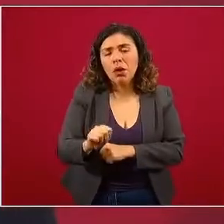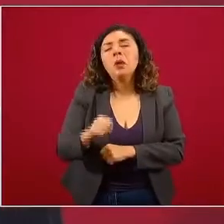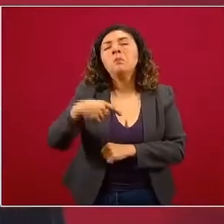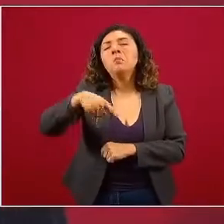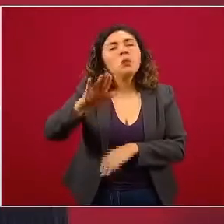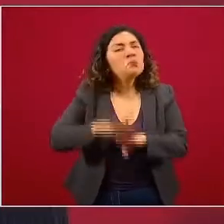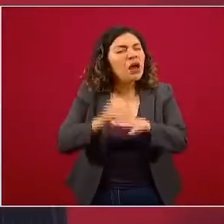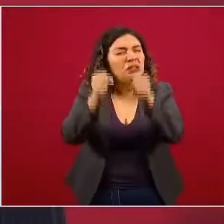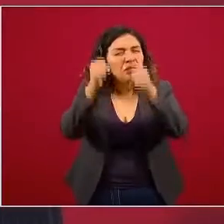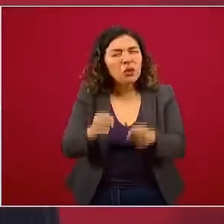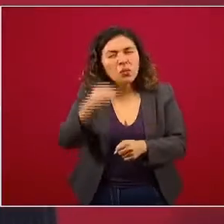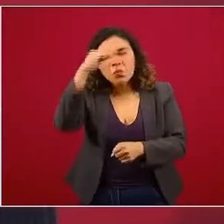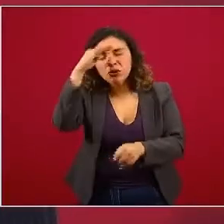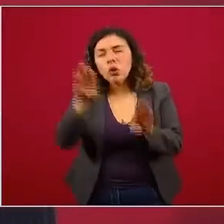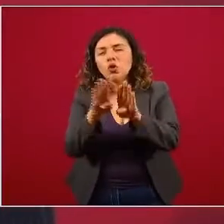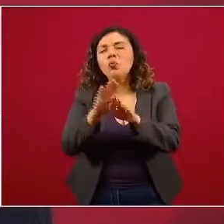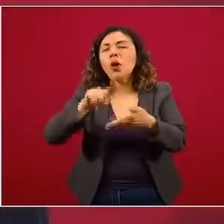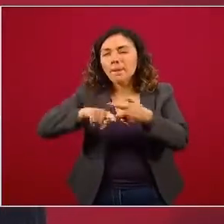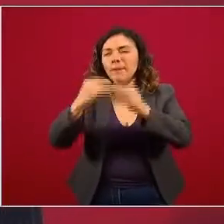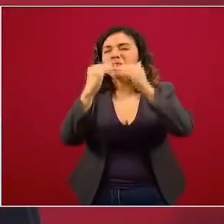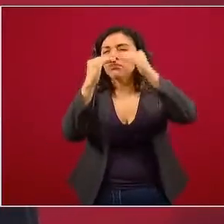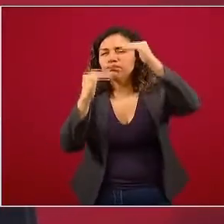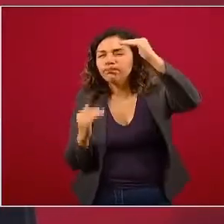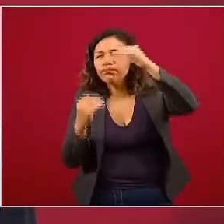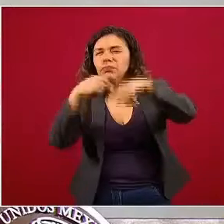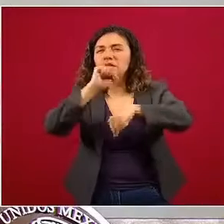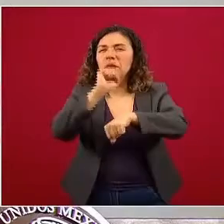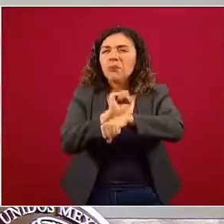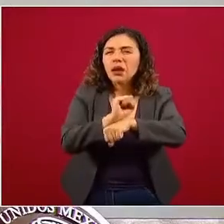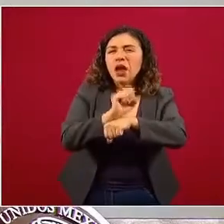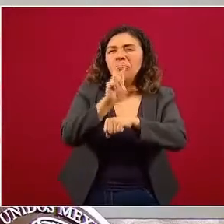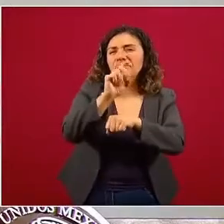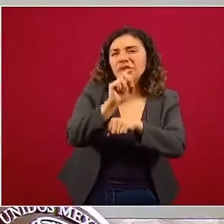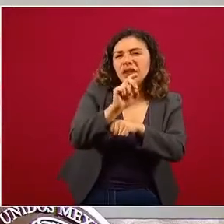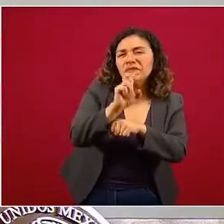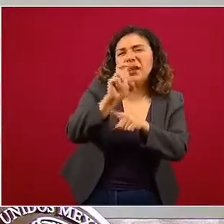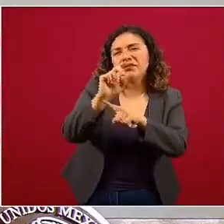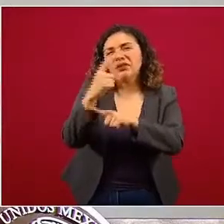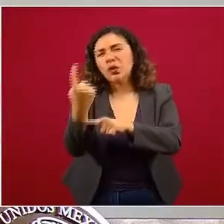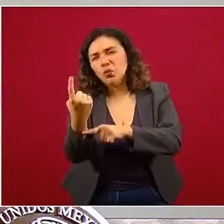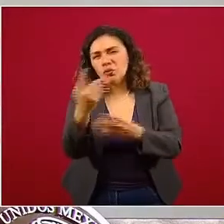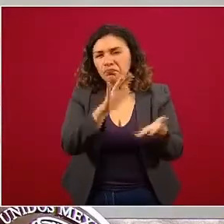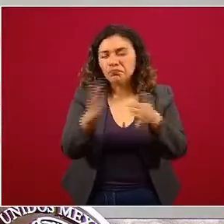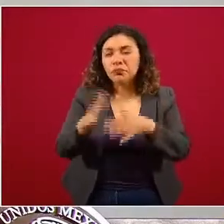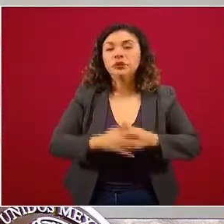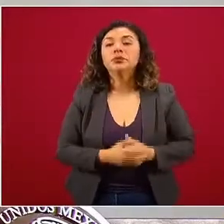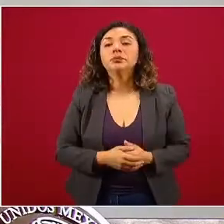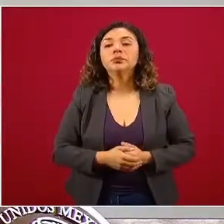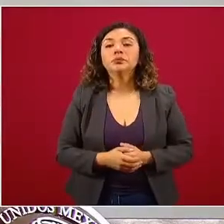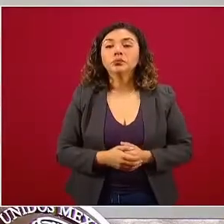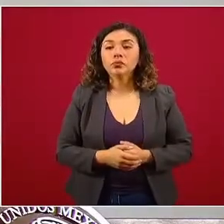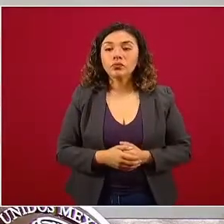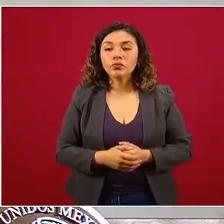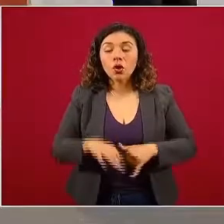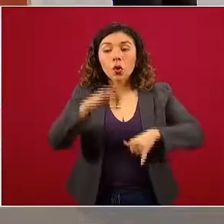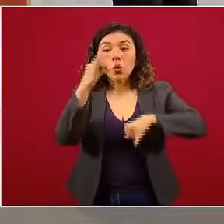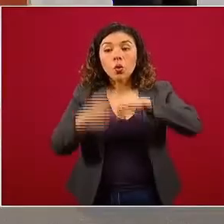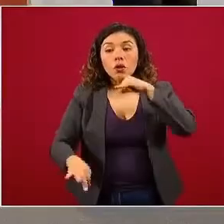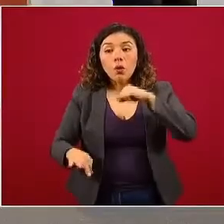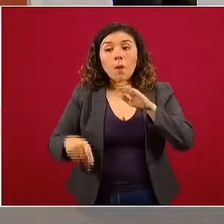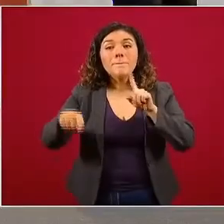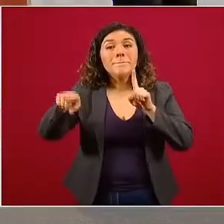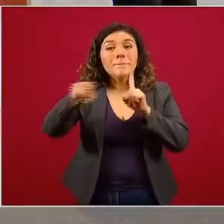más probablemente como una reducción entre la semana 30 y la 31. Y por último, el